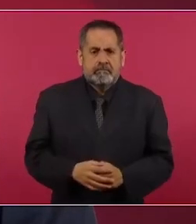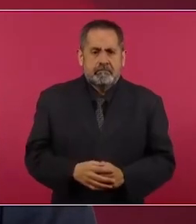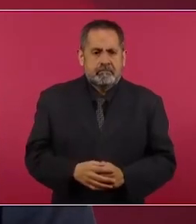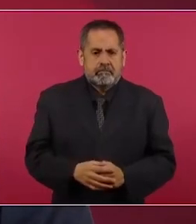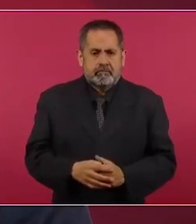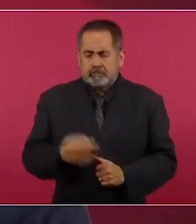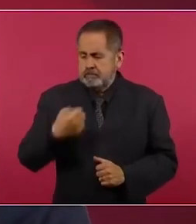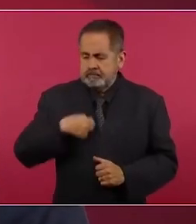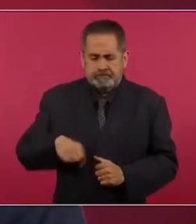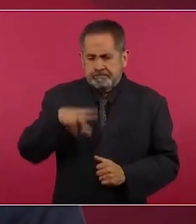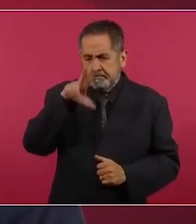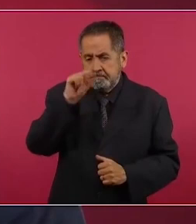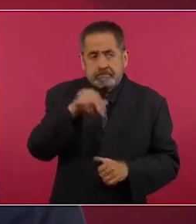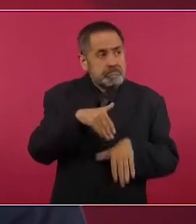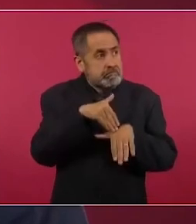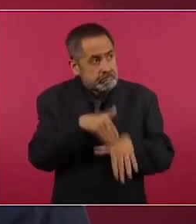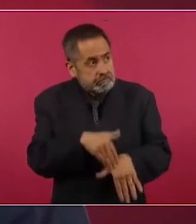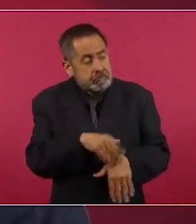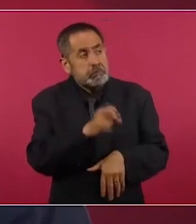Nosotros no vamos